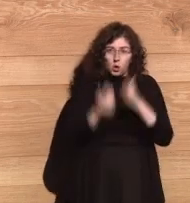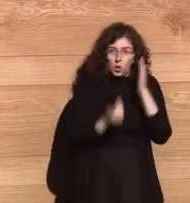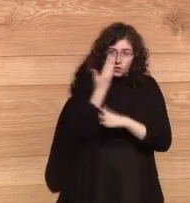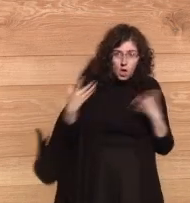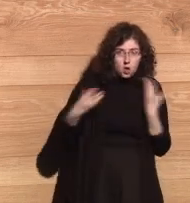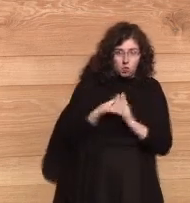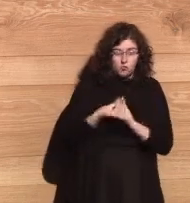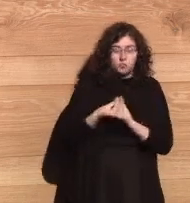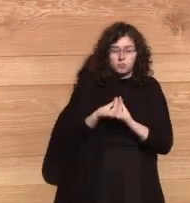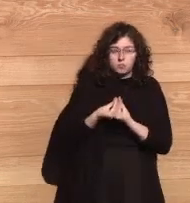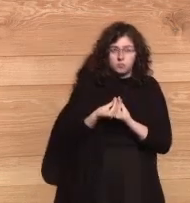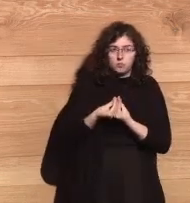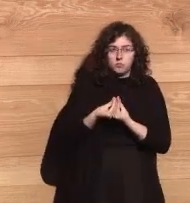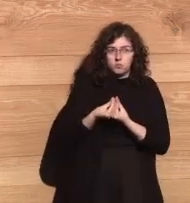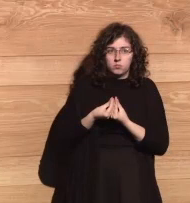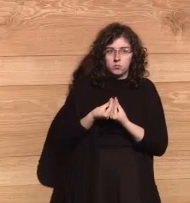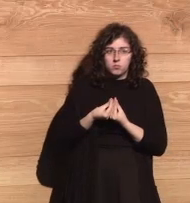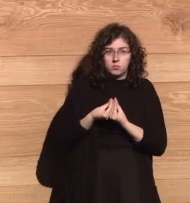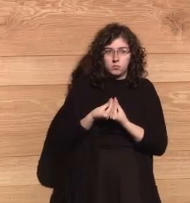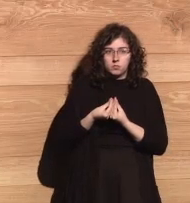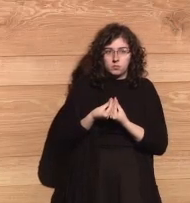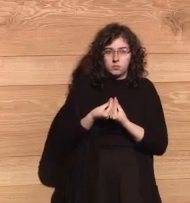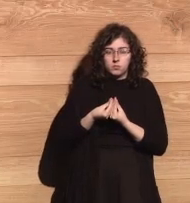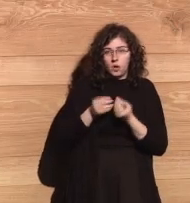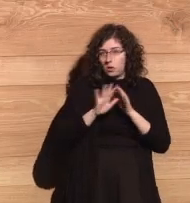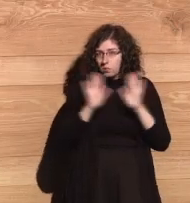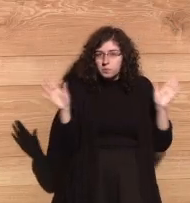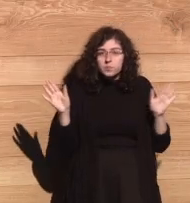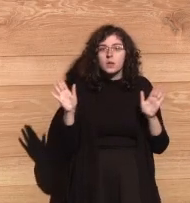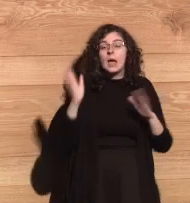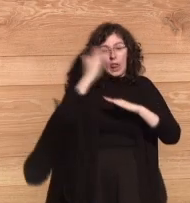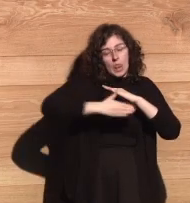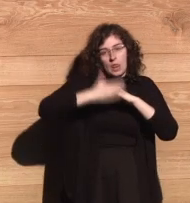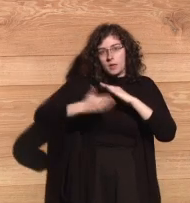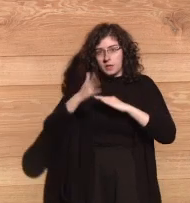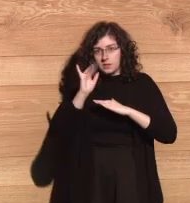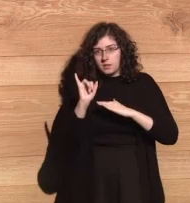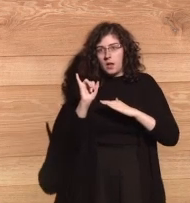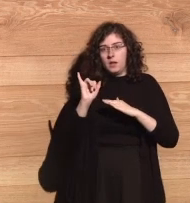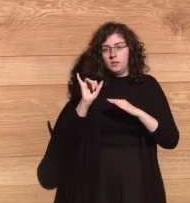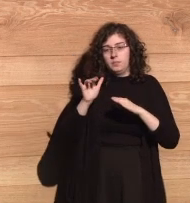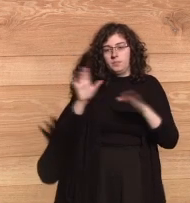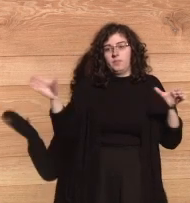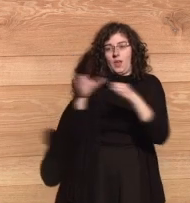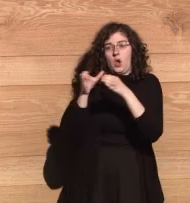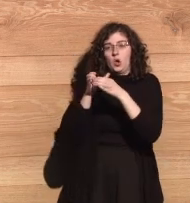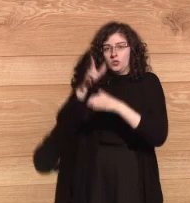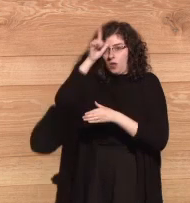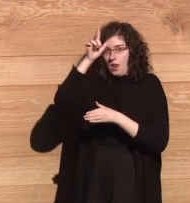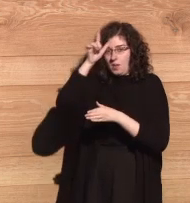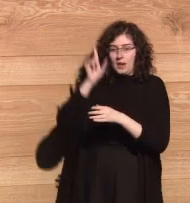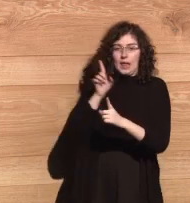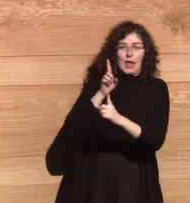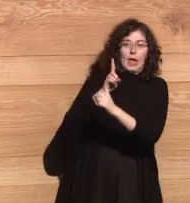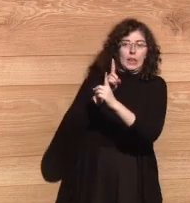con ellos, y fue bueno, pues con límites, sobre todo por la parte alemana, que no me dejaban ni acercarme ni